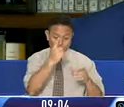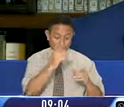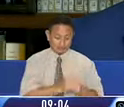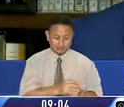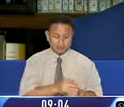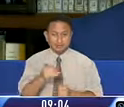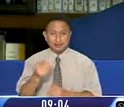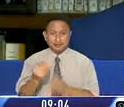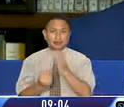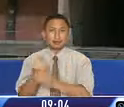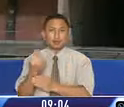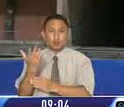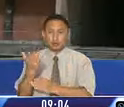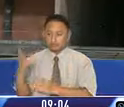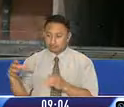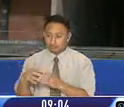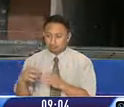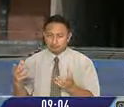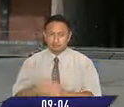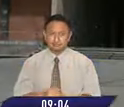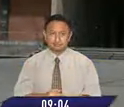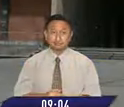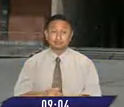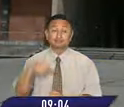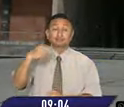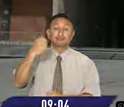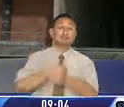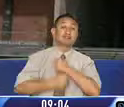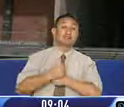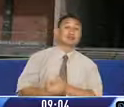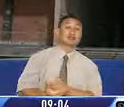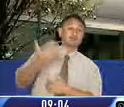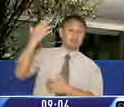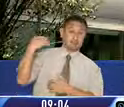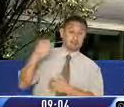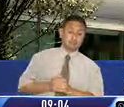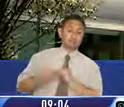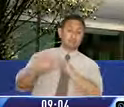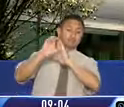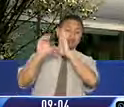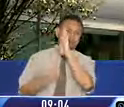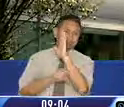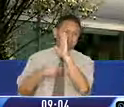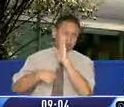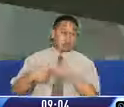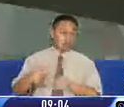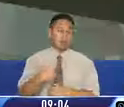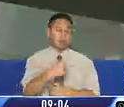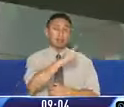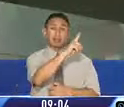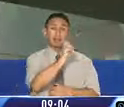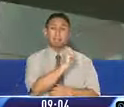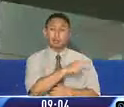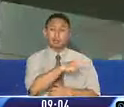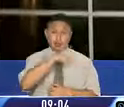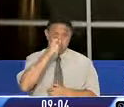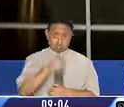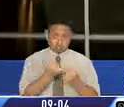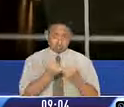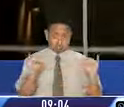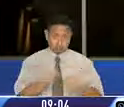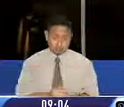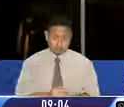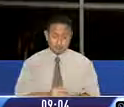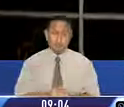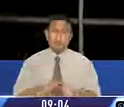Fiscalía General del Estado. En el periodo legislativo anterior, la Corte Constitucional ya fue consultada sobre la autonomía de la Fiscalía, pero